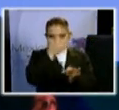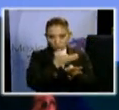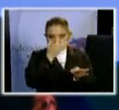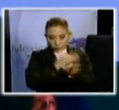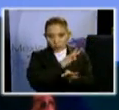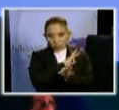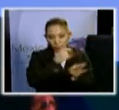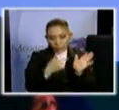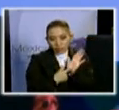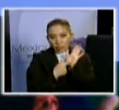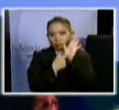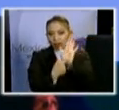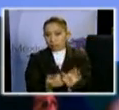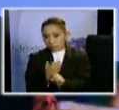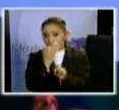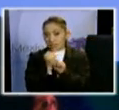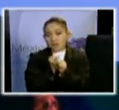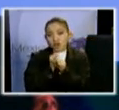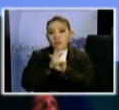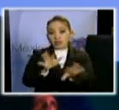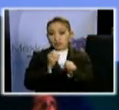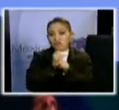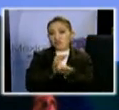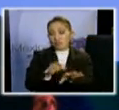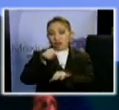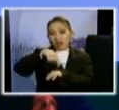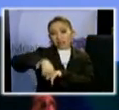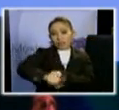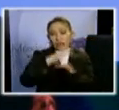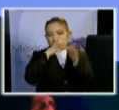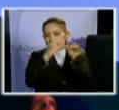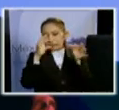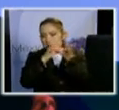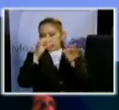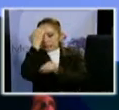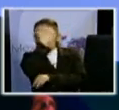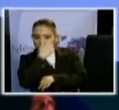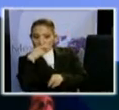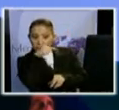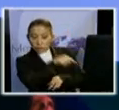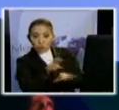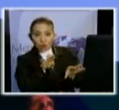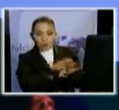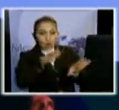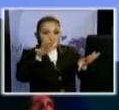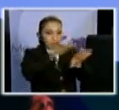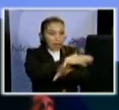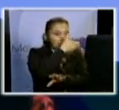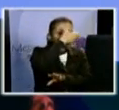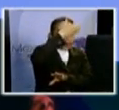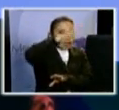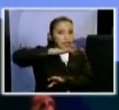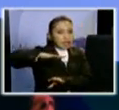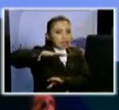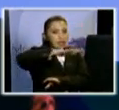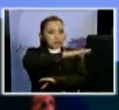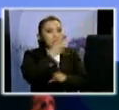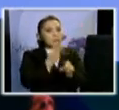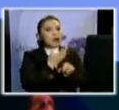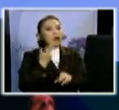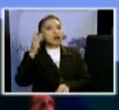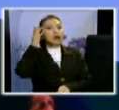ha podido ofrecer suficiente información, suficiente detalle y evaluación de cómo el cambio climático se está dando y qué va a